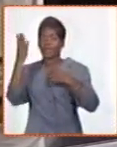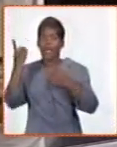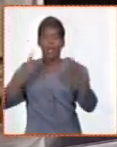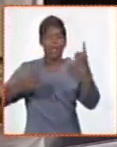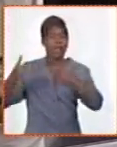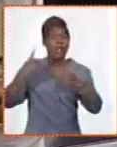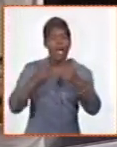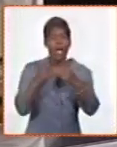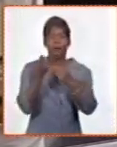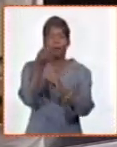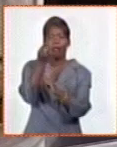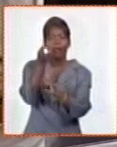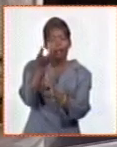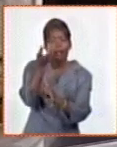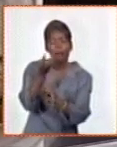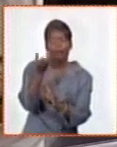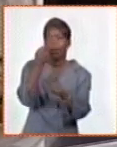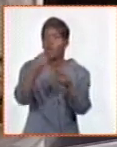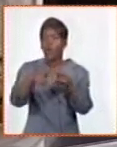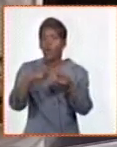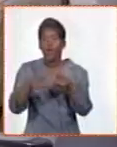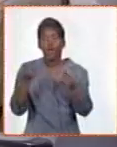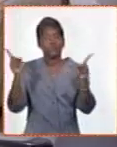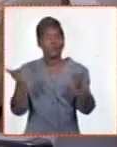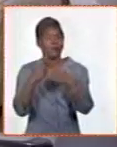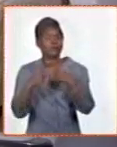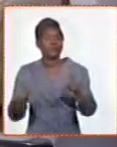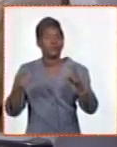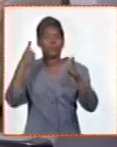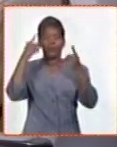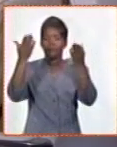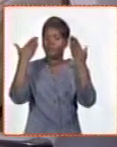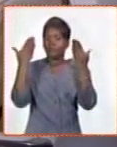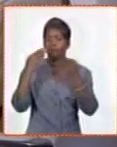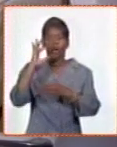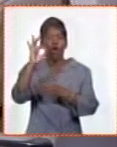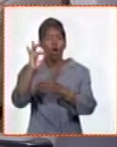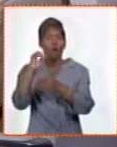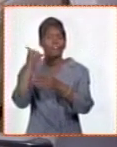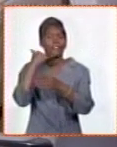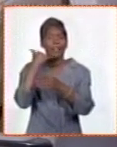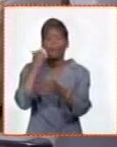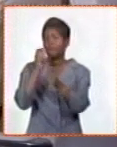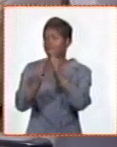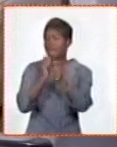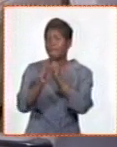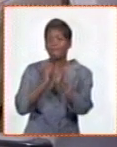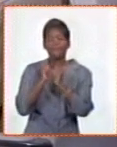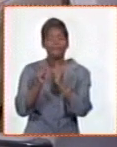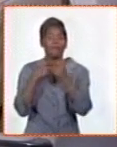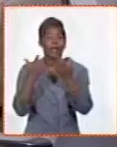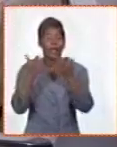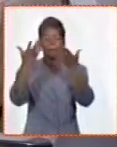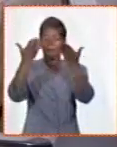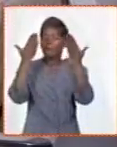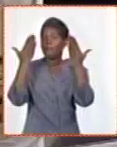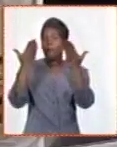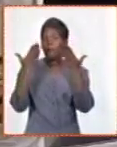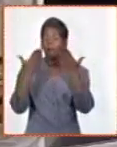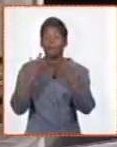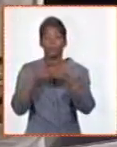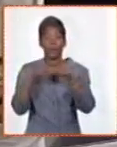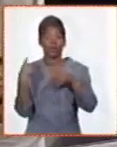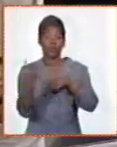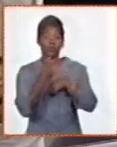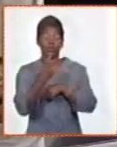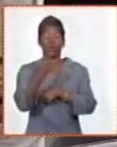que inventarse la oscuridad, o hay que inventarse los celulares que están inventados, porque nosotros, de este mismo espectáculo, no importa, dos funciones